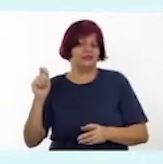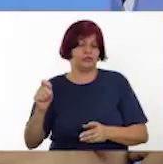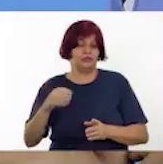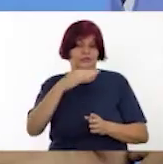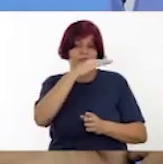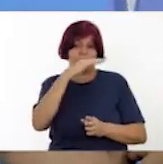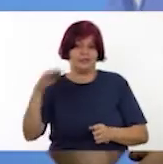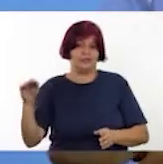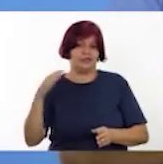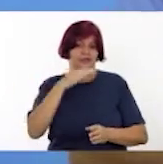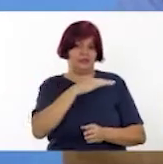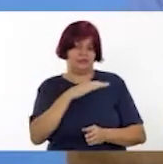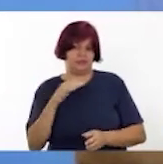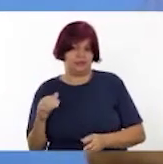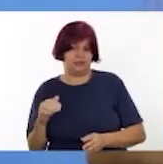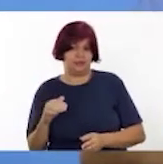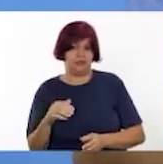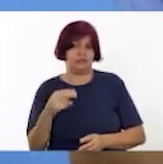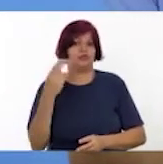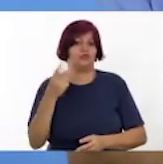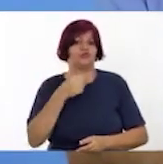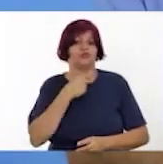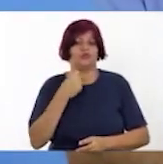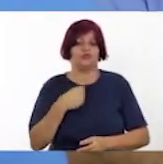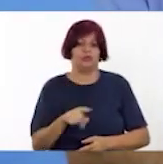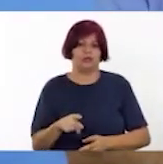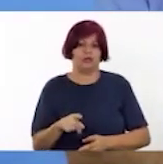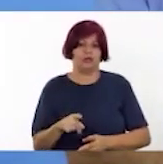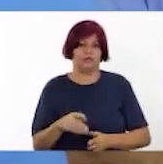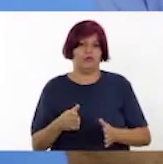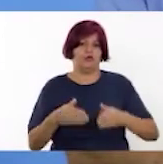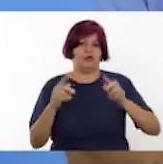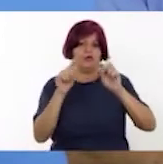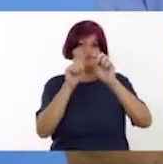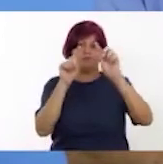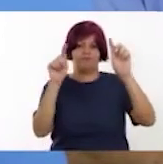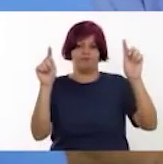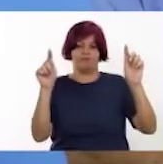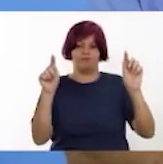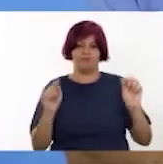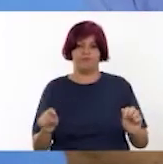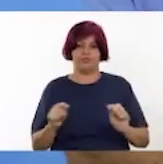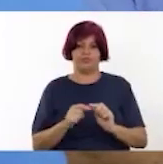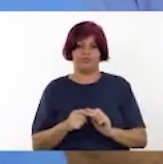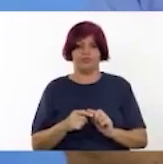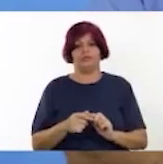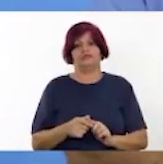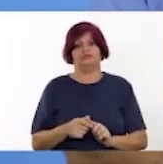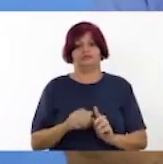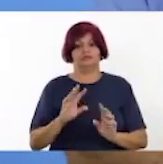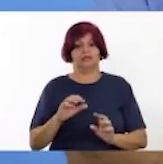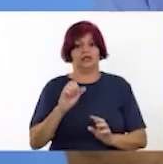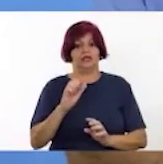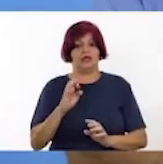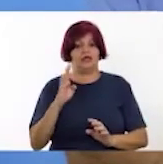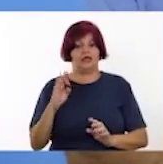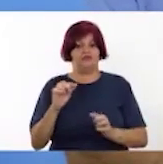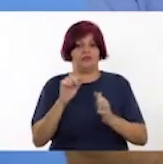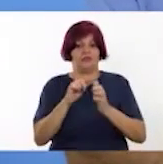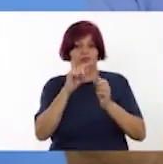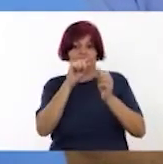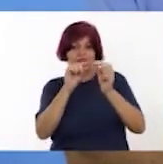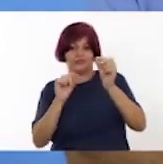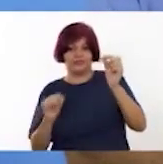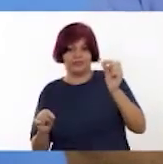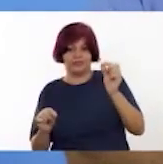transversales. Tienen un segundo ejemplo donde le dan un cuadrado, le dicen que D, E y F son puntos alineados, B